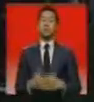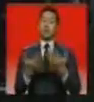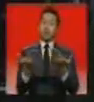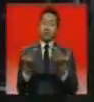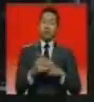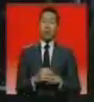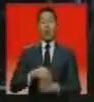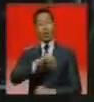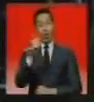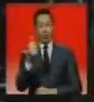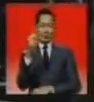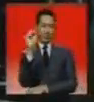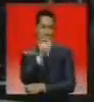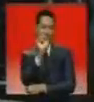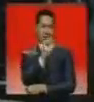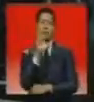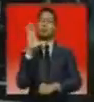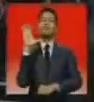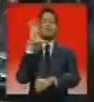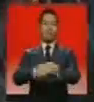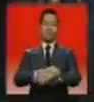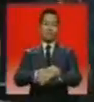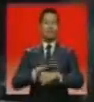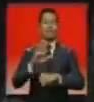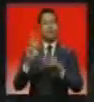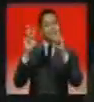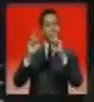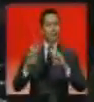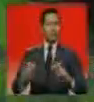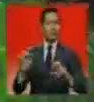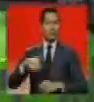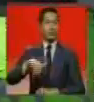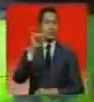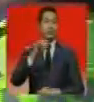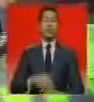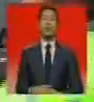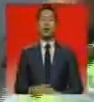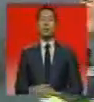el conductor del automóvil fue detenido mientras se realiza la investigación. Por